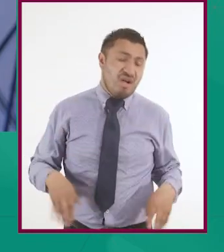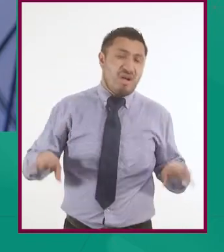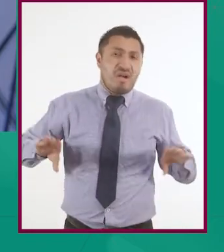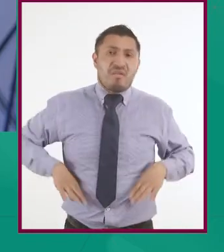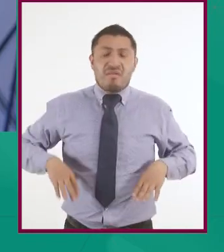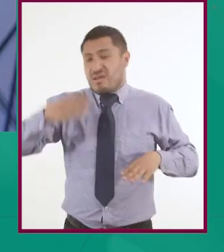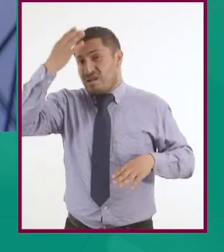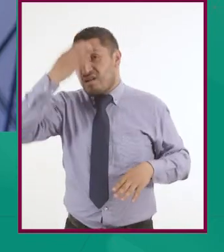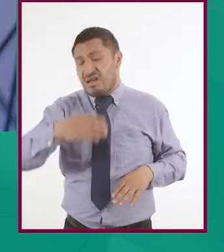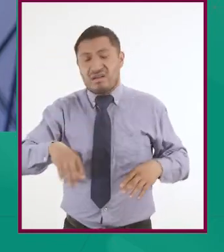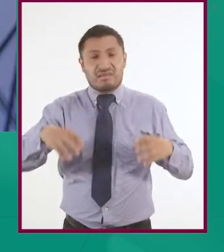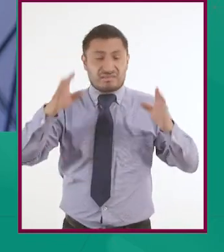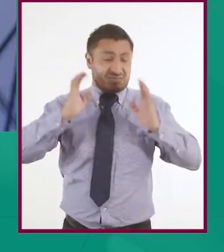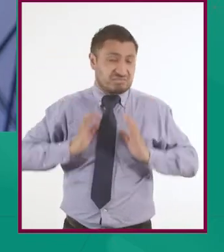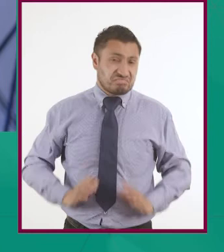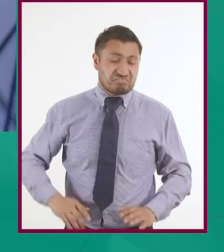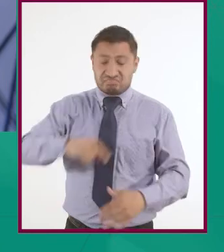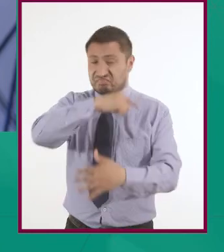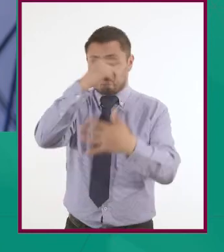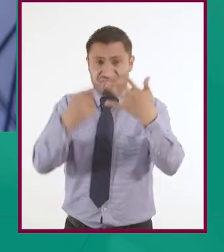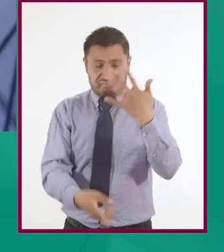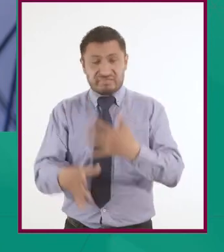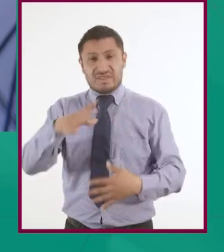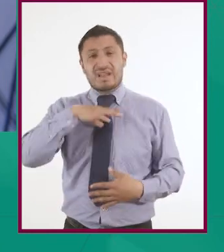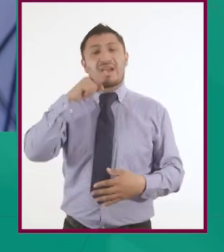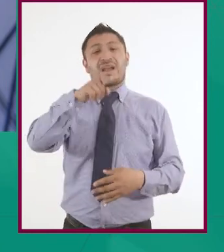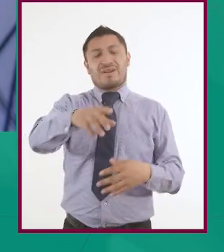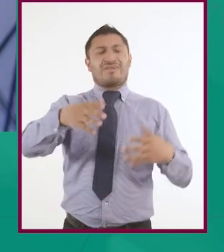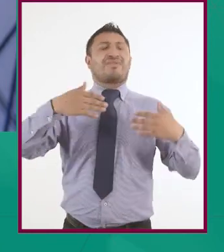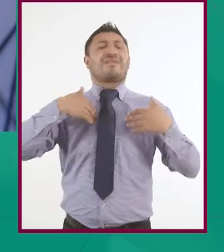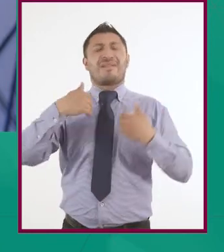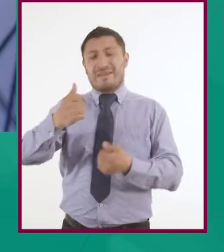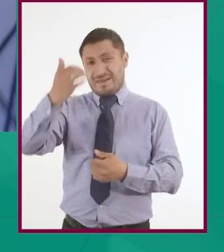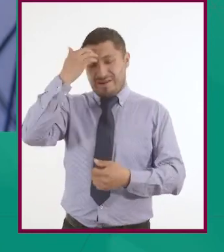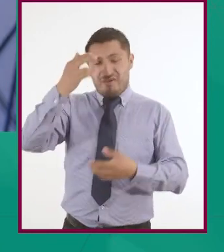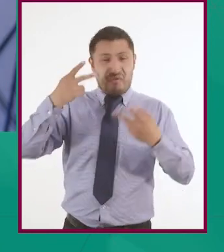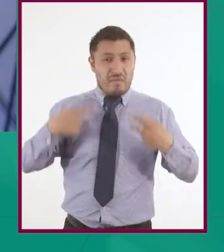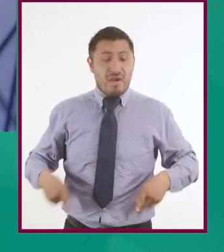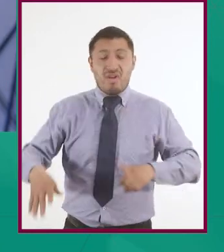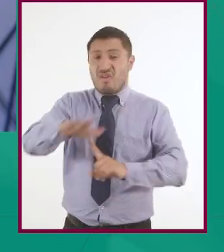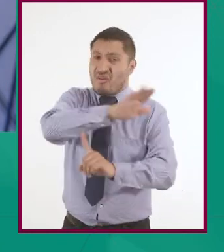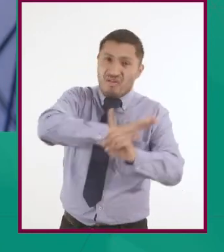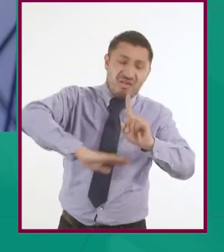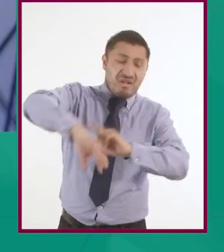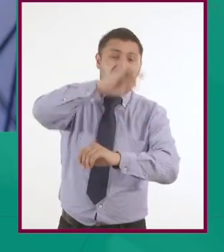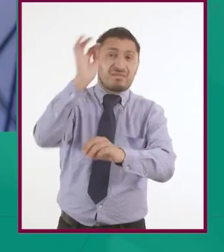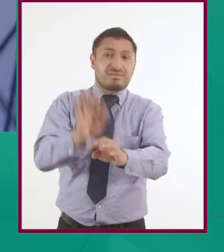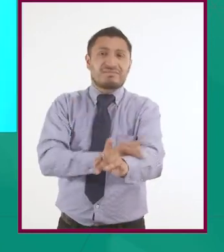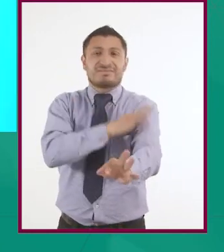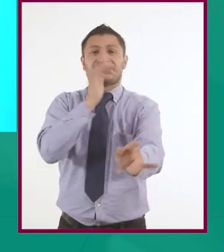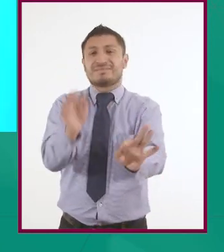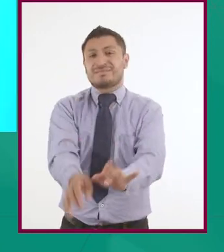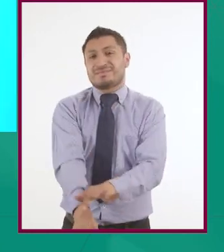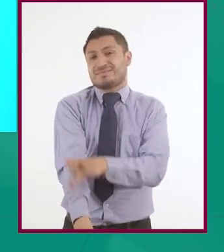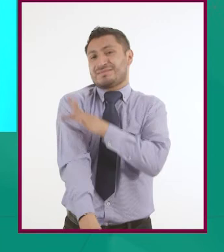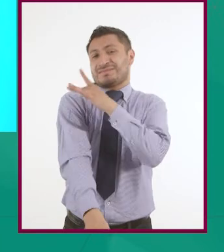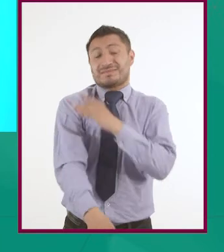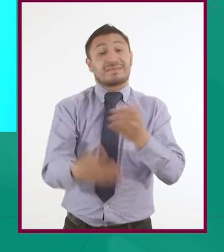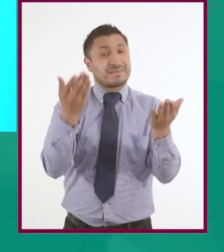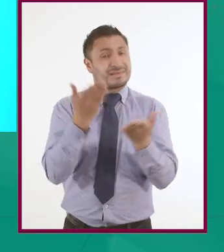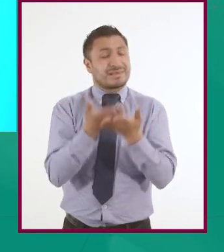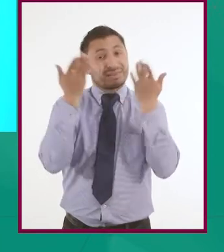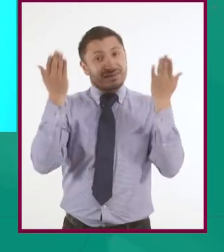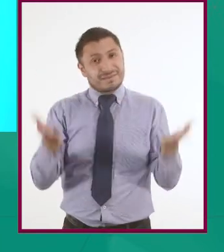rasgos faciales y corporales nos acercan a las personas, sus circunstancias y sus emociones. A